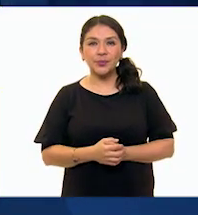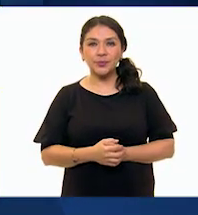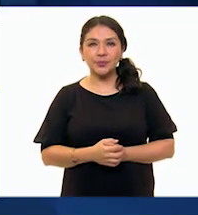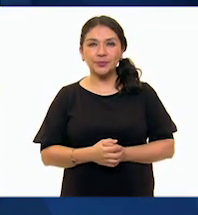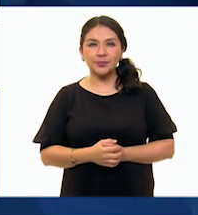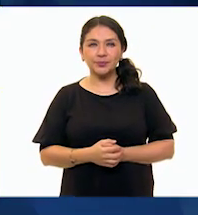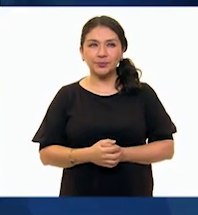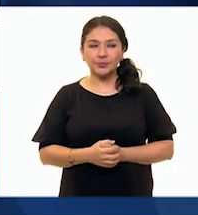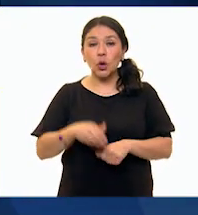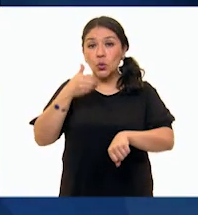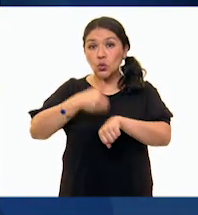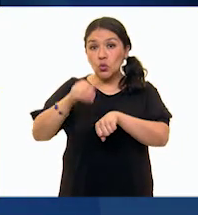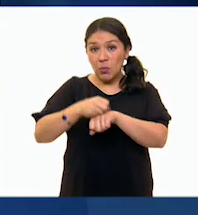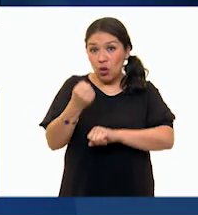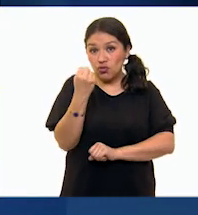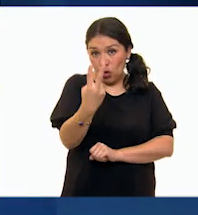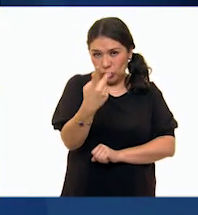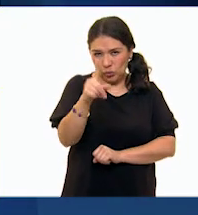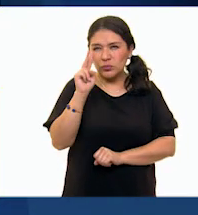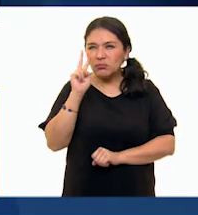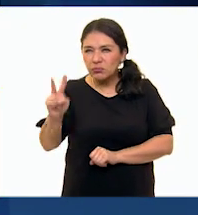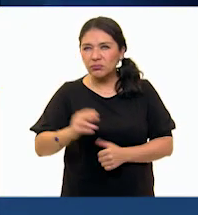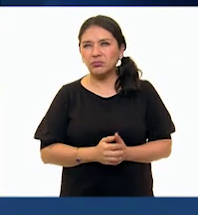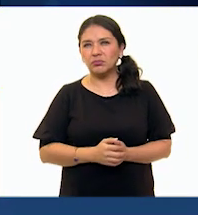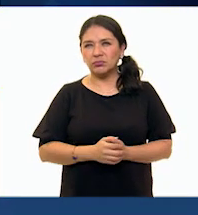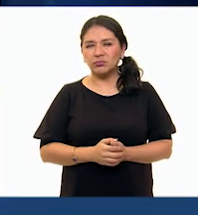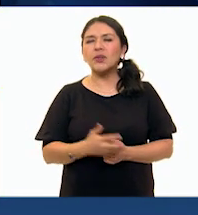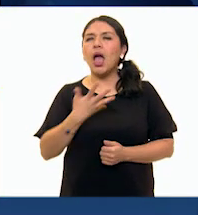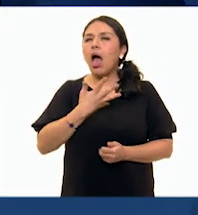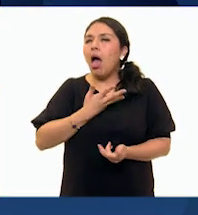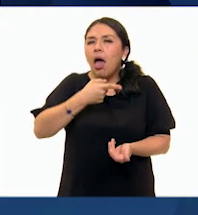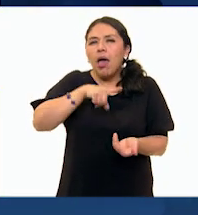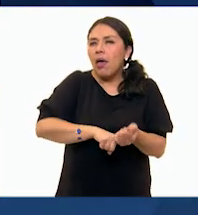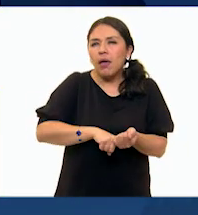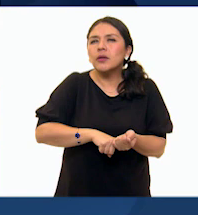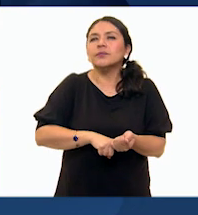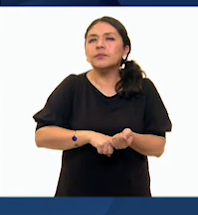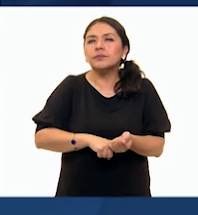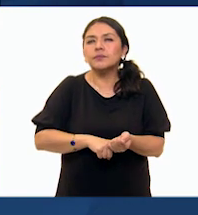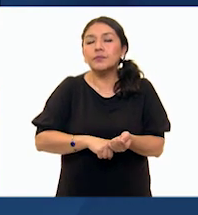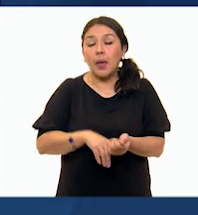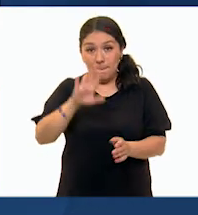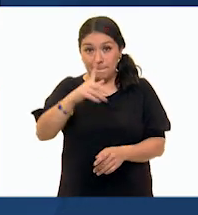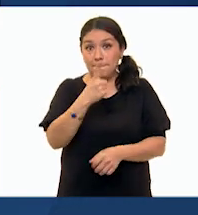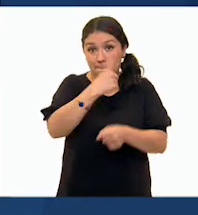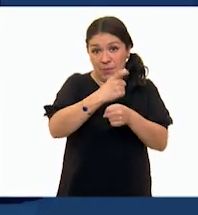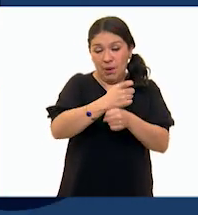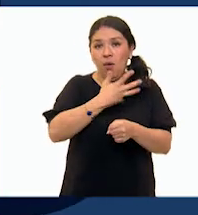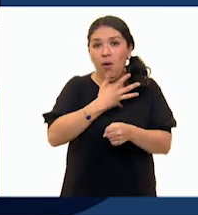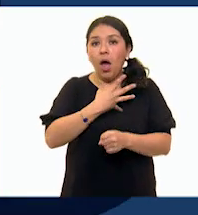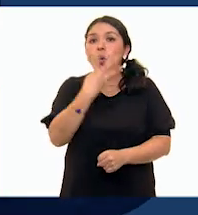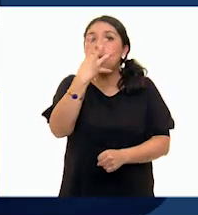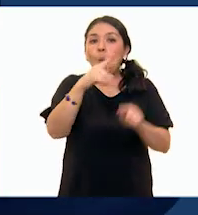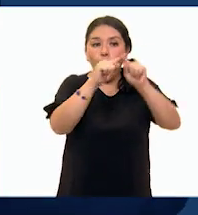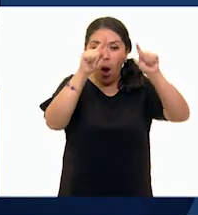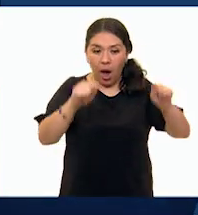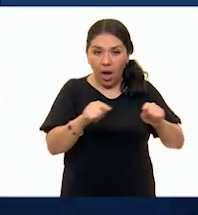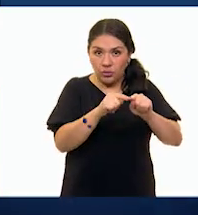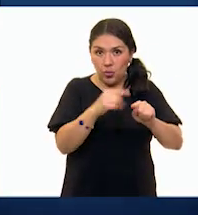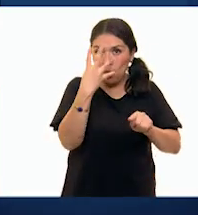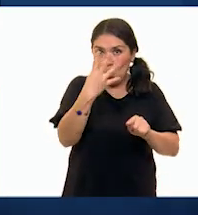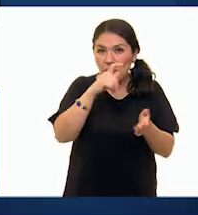En la figura 2, vamos a observar, está formada... La primera figura está formada por 4